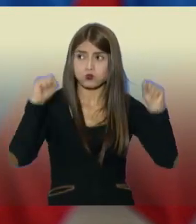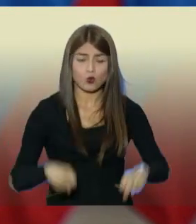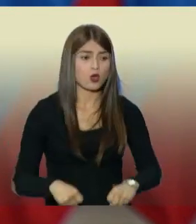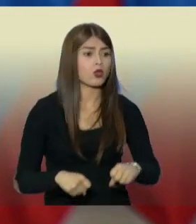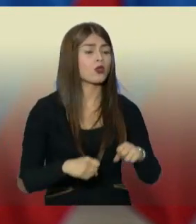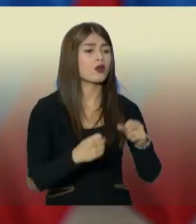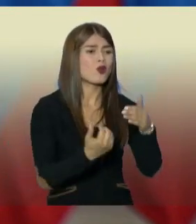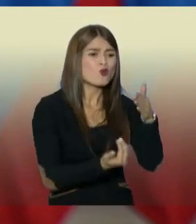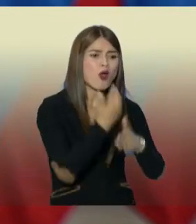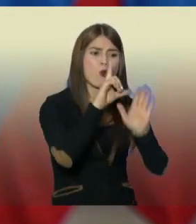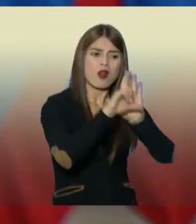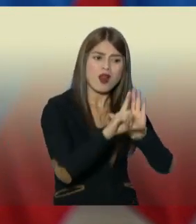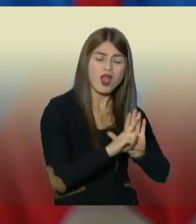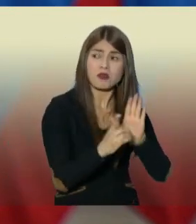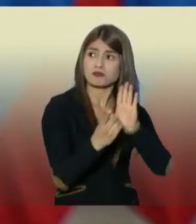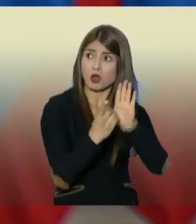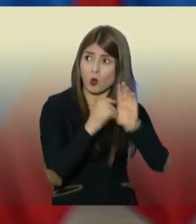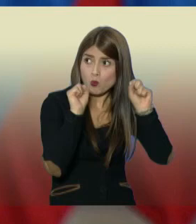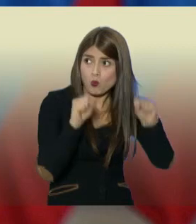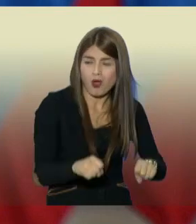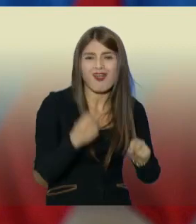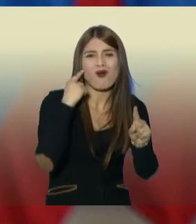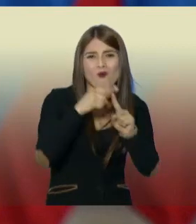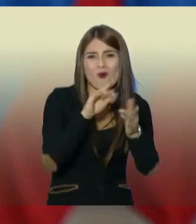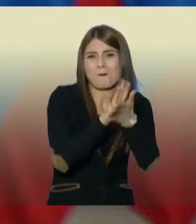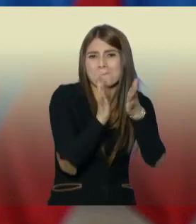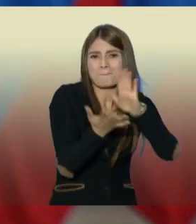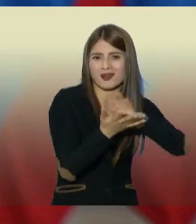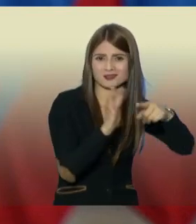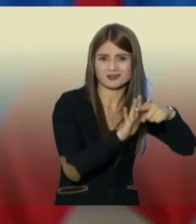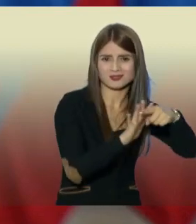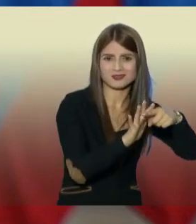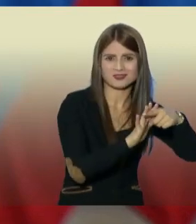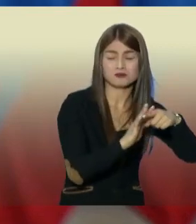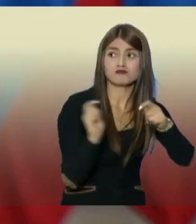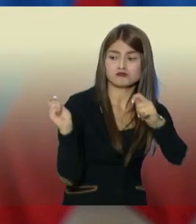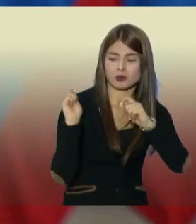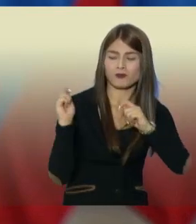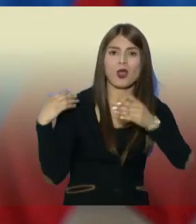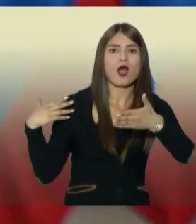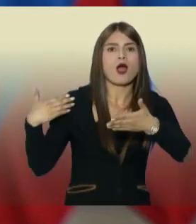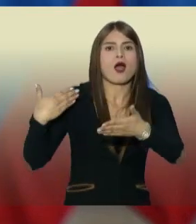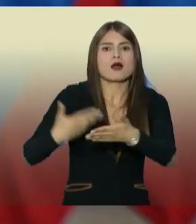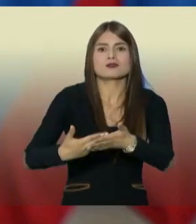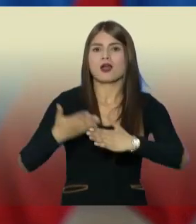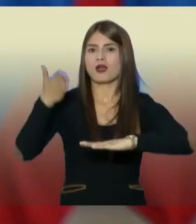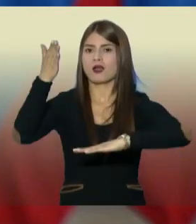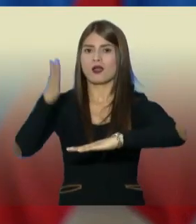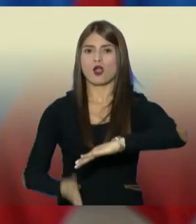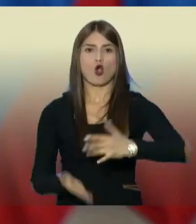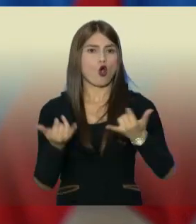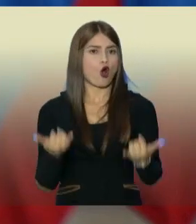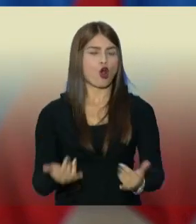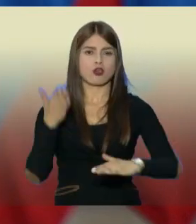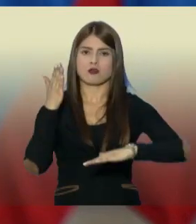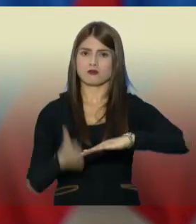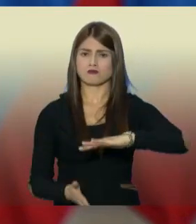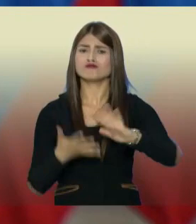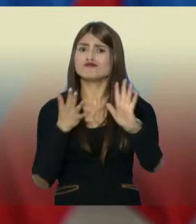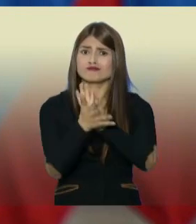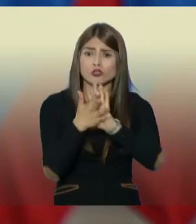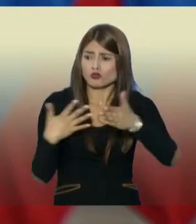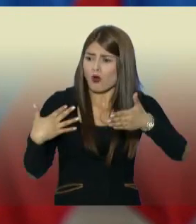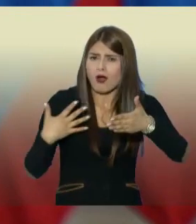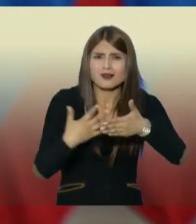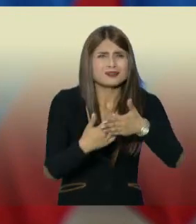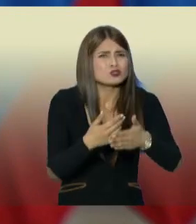implementación del acuerdo de paz se vencen hoy las hemos usado con el máximo cuidado y la mayor